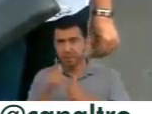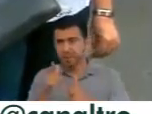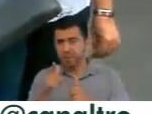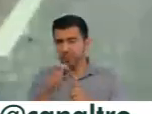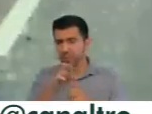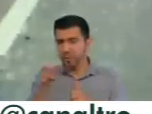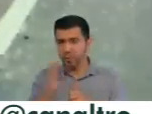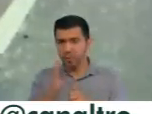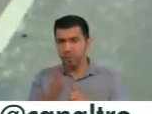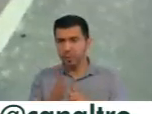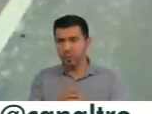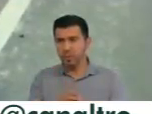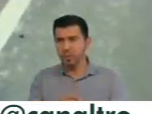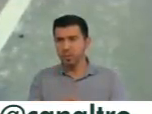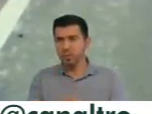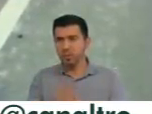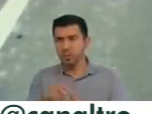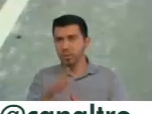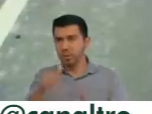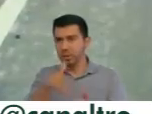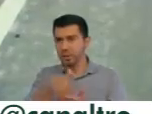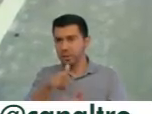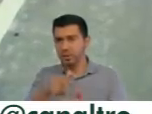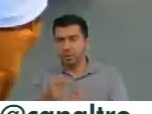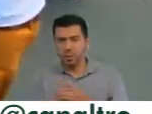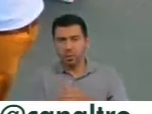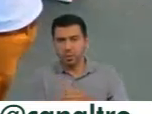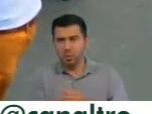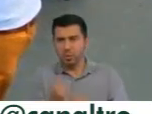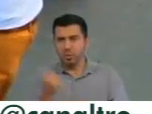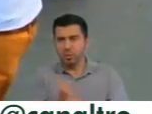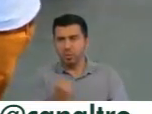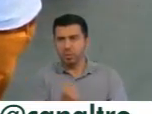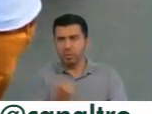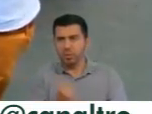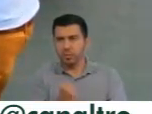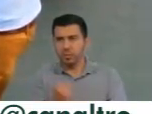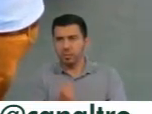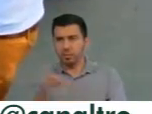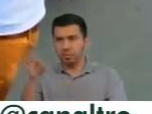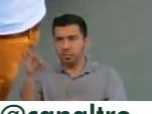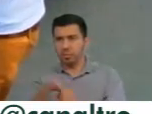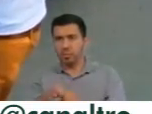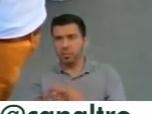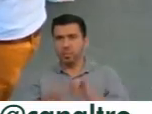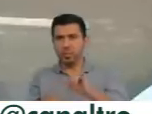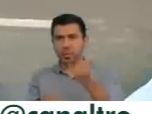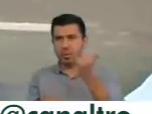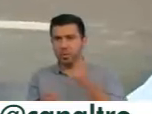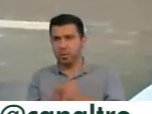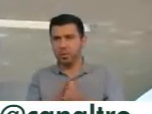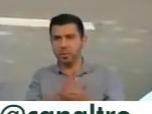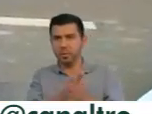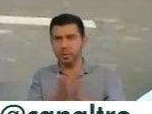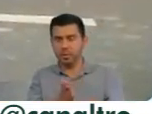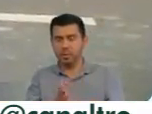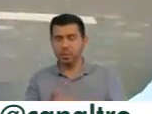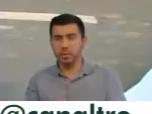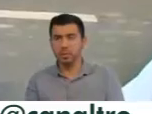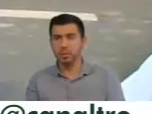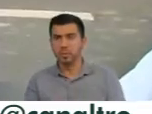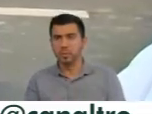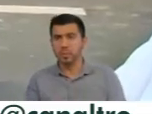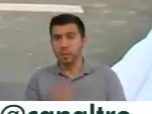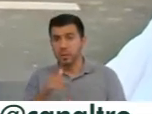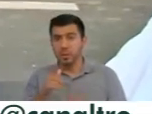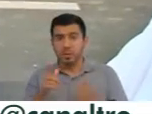y en general de la Central Unitaria de Trabajadores se comprometieron a votar por el sí de la paz. El sí es una